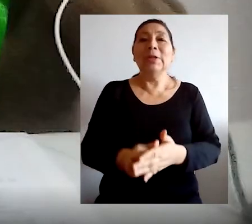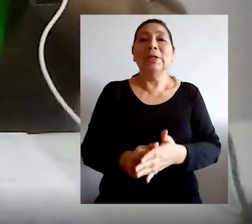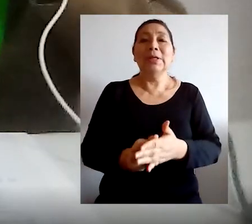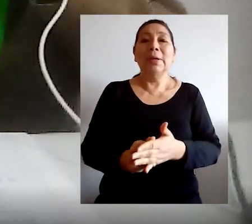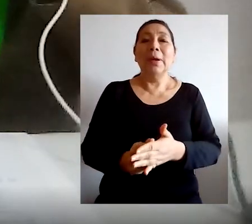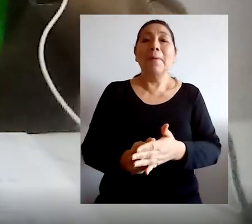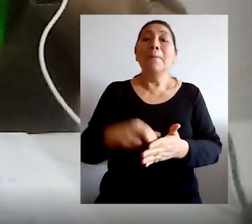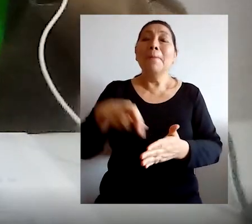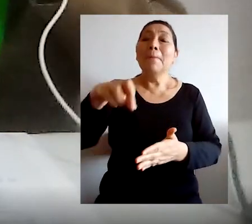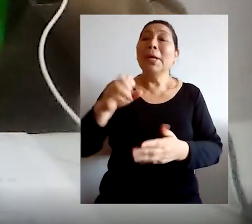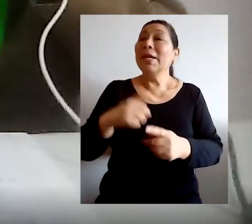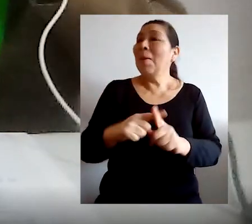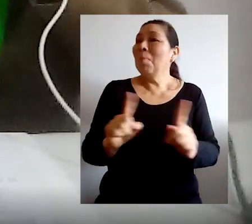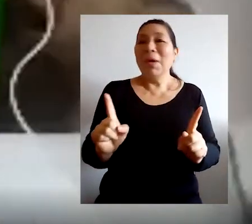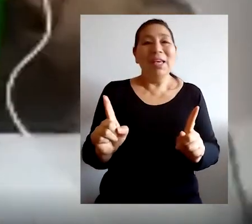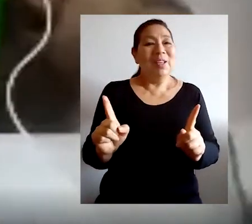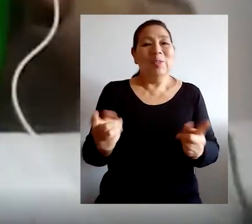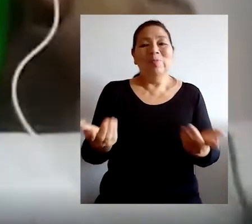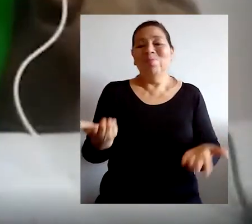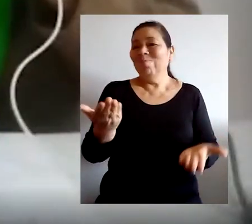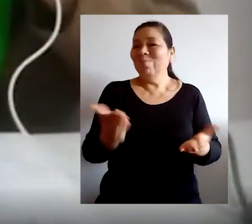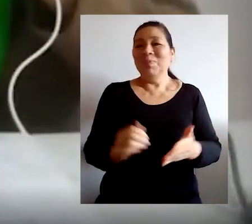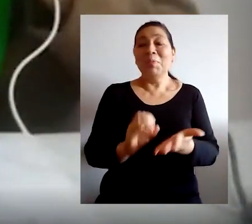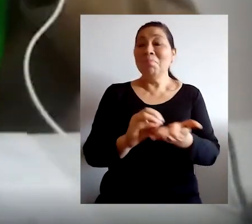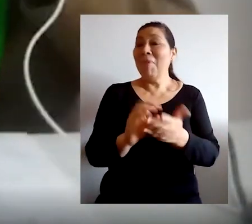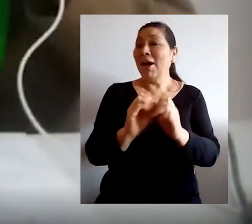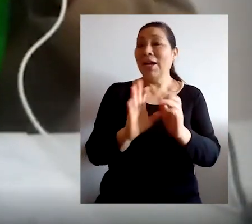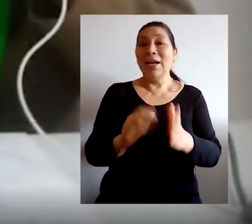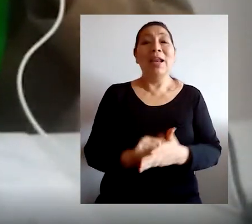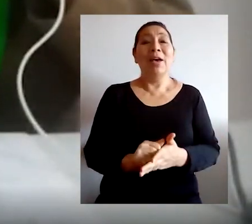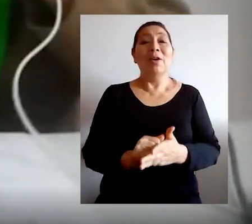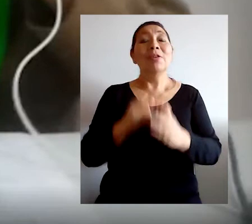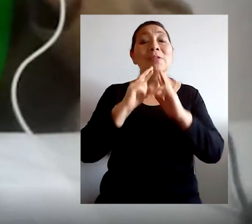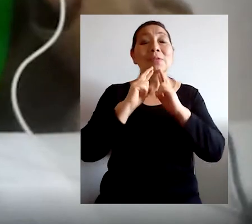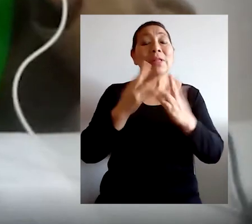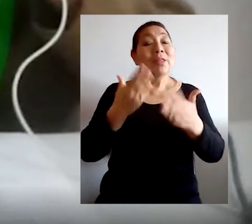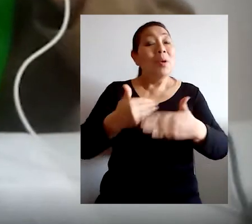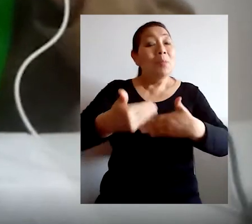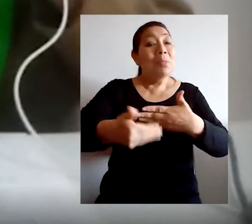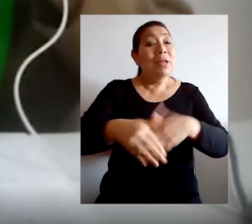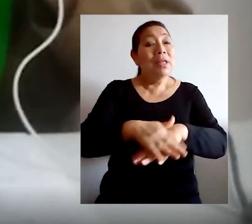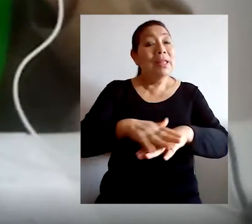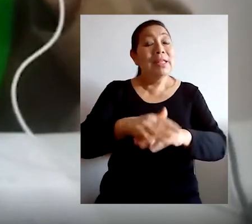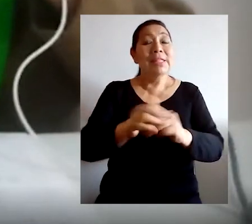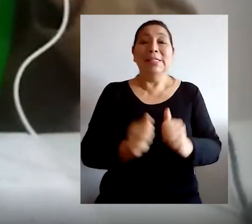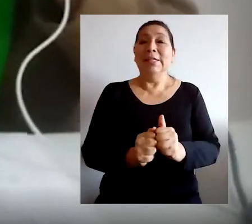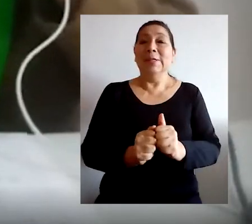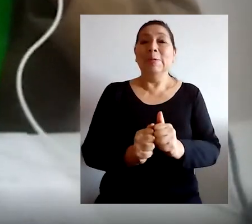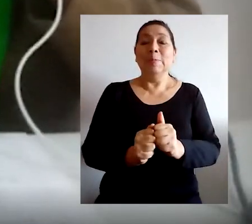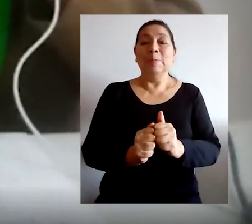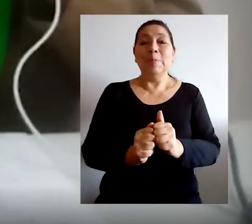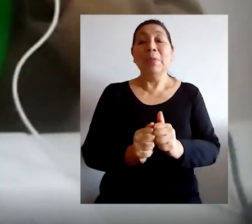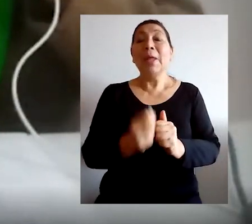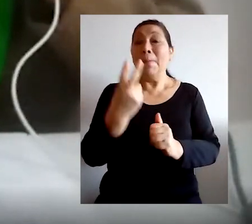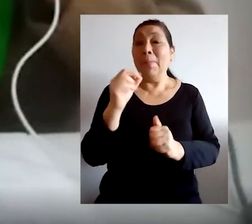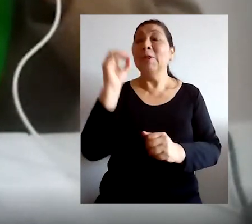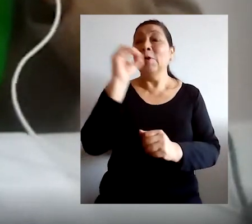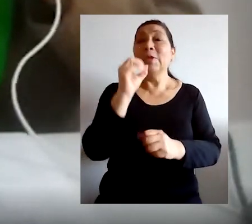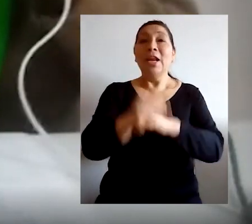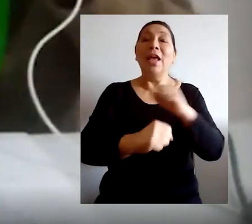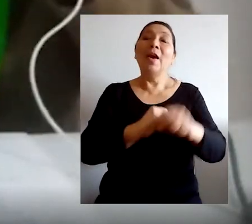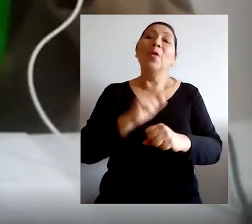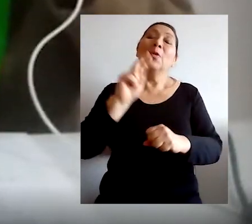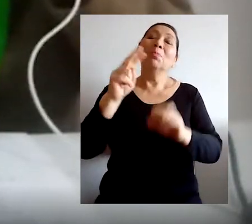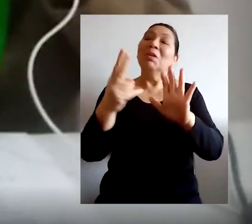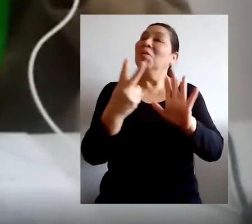habría prescrito la acción penal. Sin embargo, señores magistrados, es claramente que al haberse resuelto este proceso mediante el 20 de octubre del